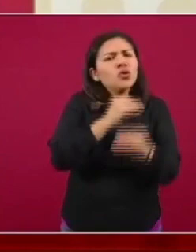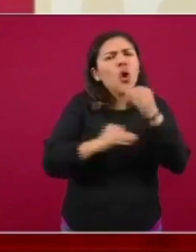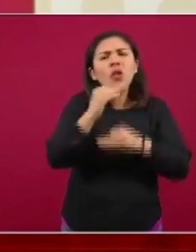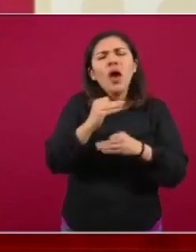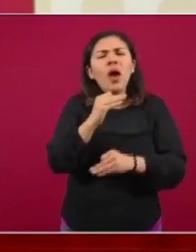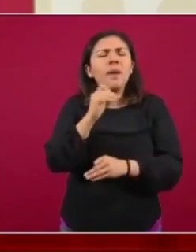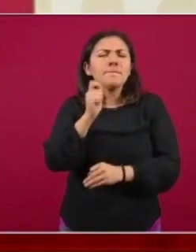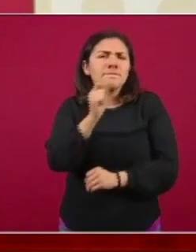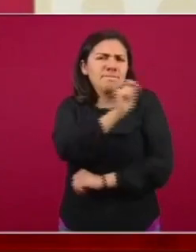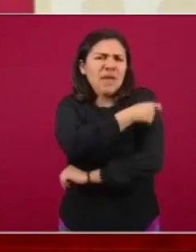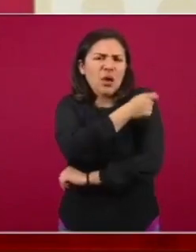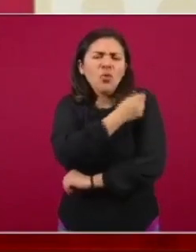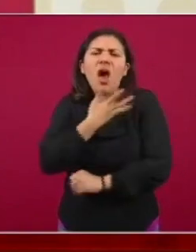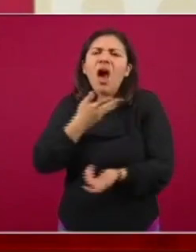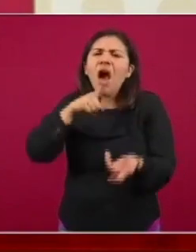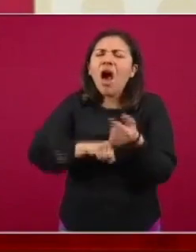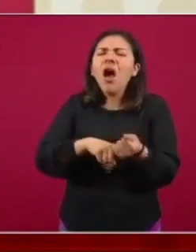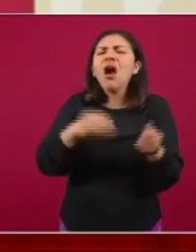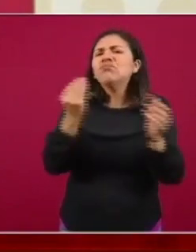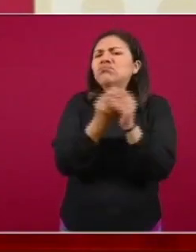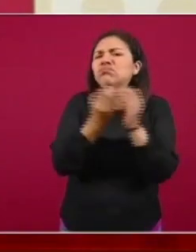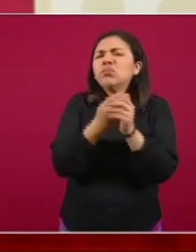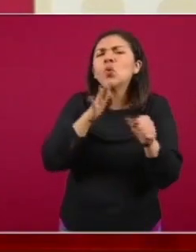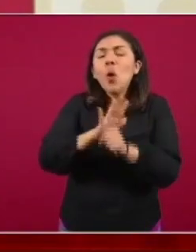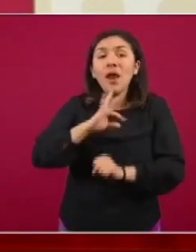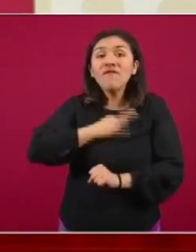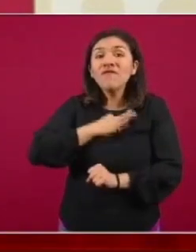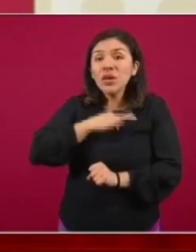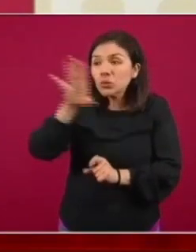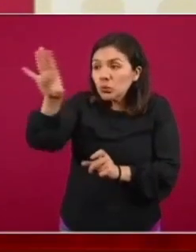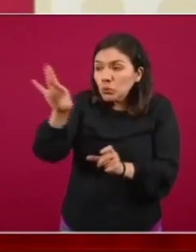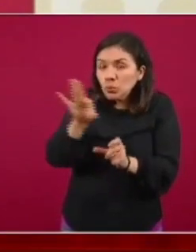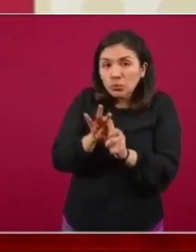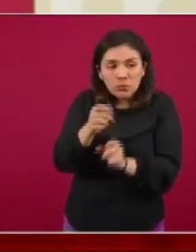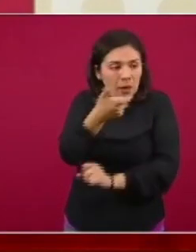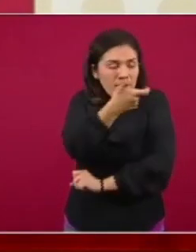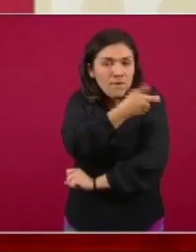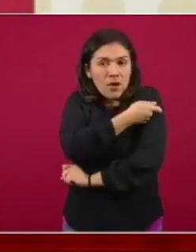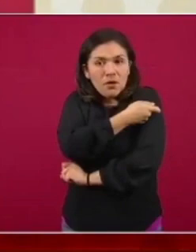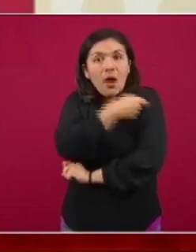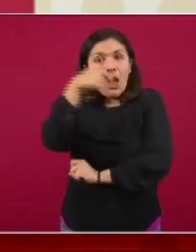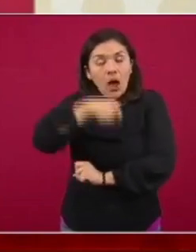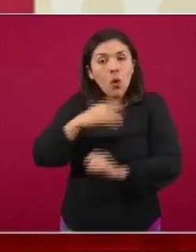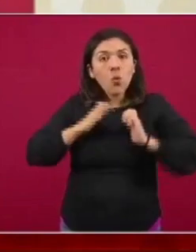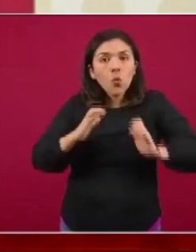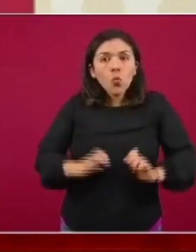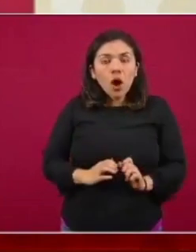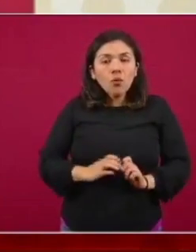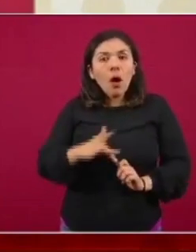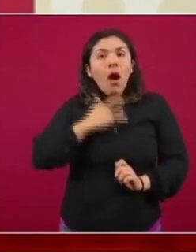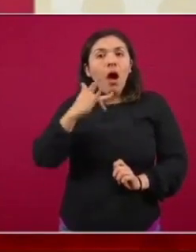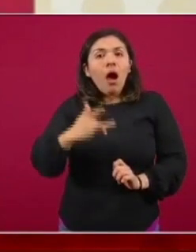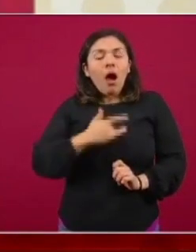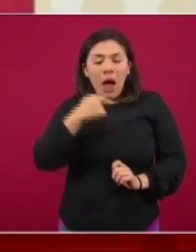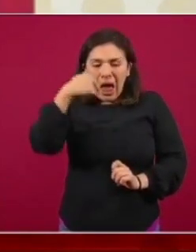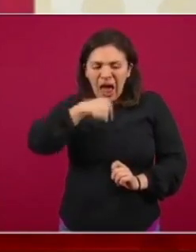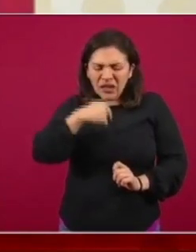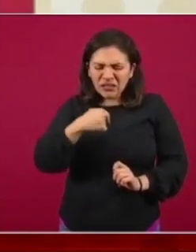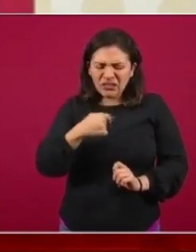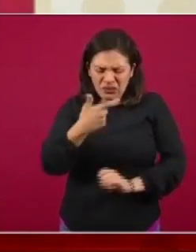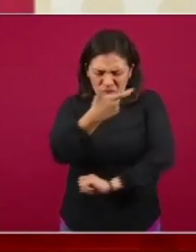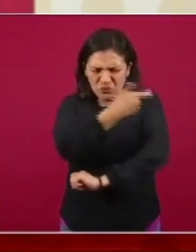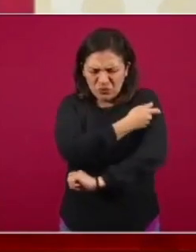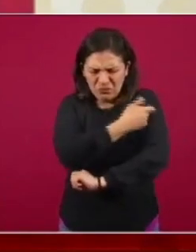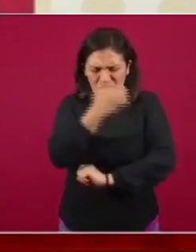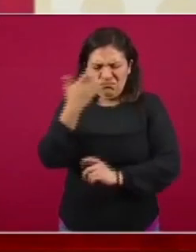con una proteína específica del virus, y eso es lo que se le expone de muchas formas. Y esta exposición